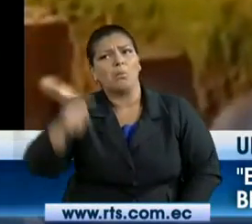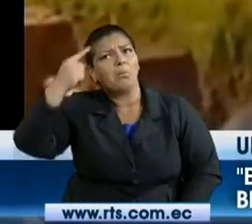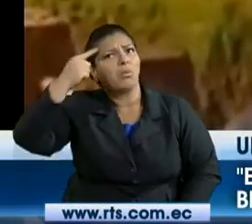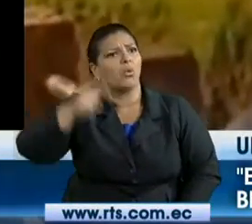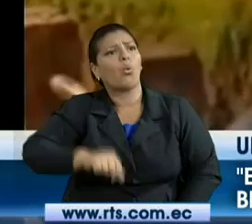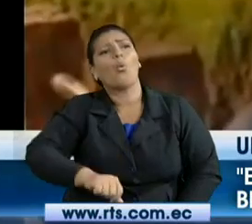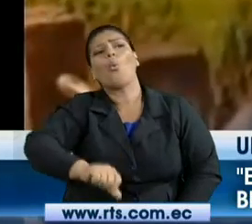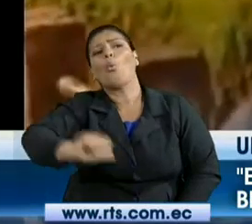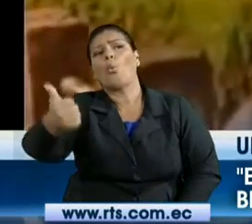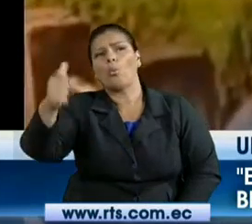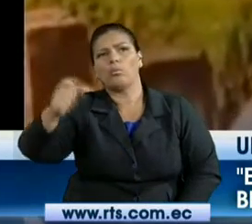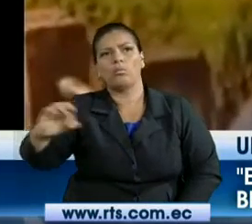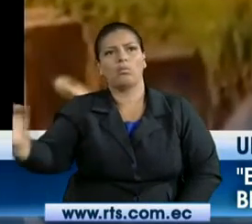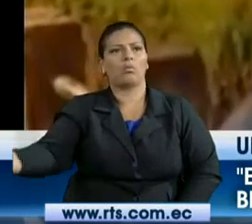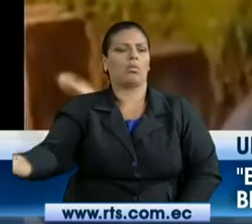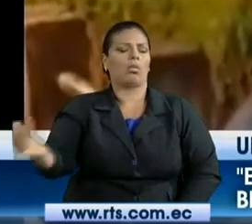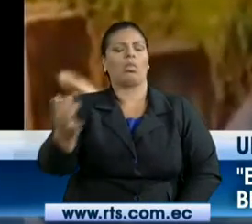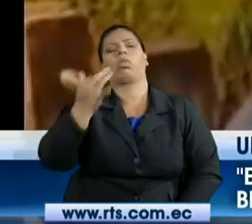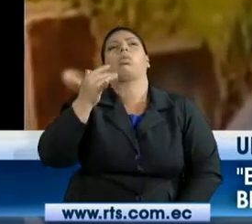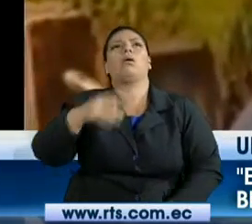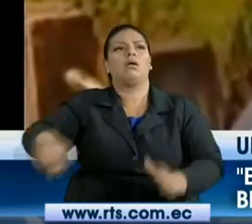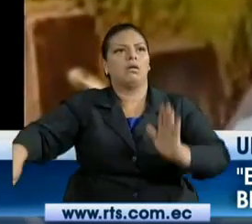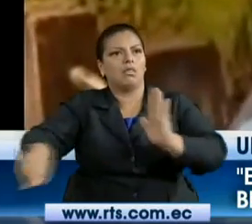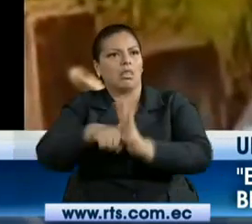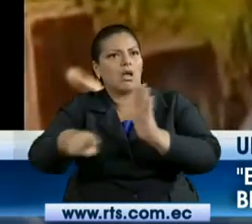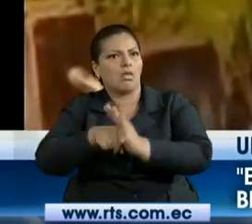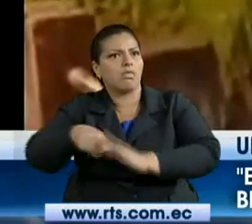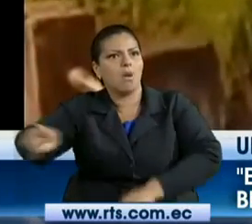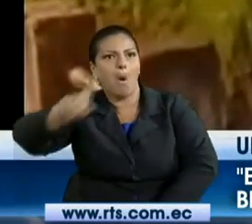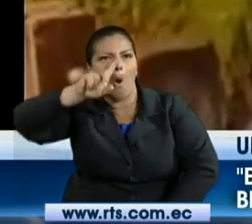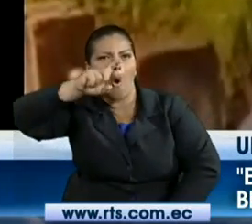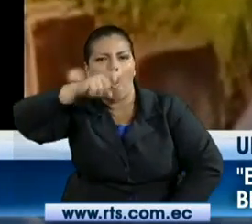Sí. O sea, se va en ropa interior.